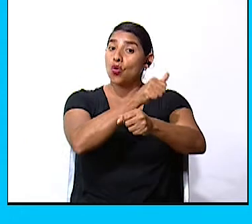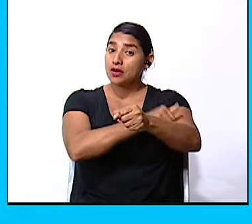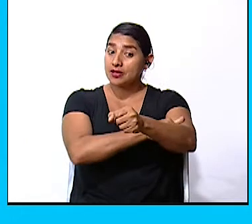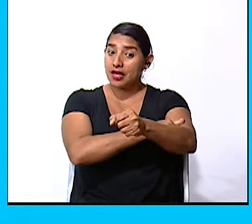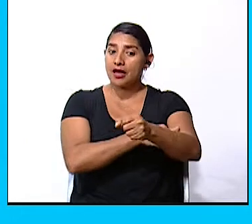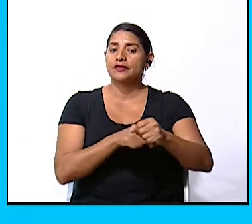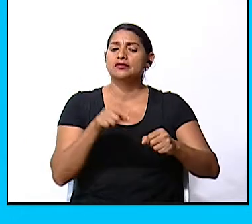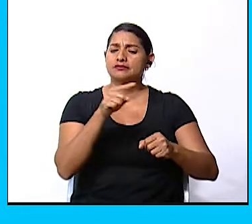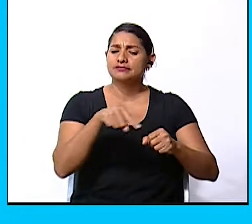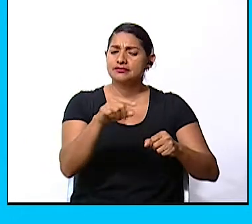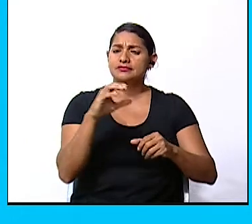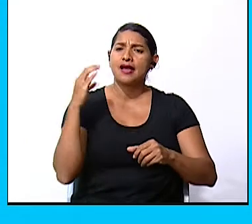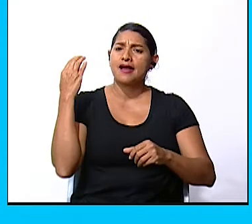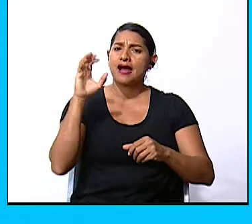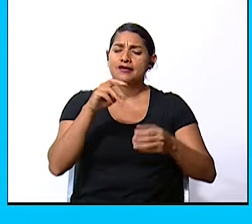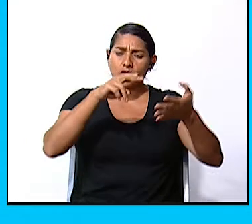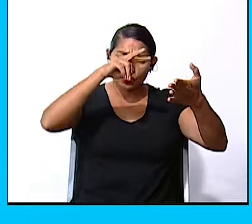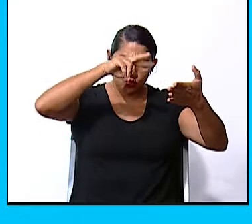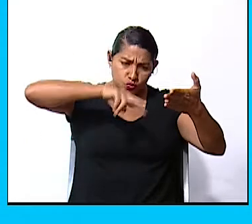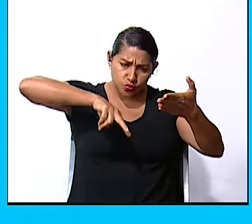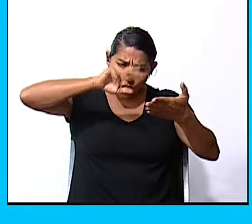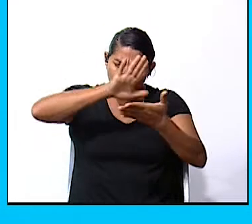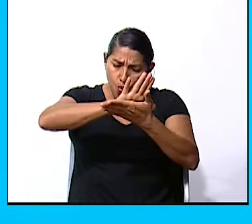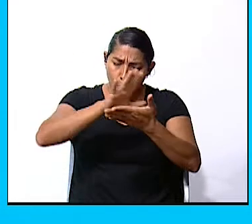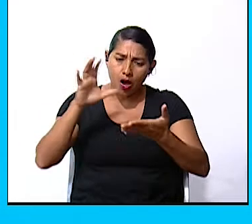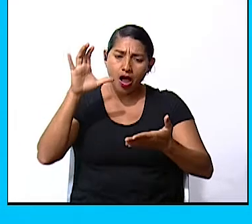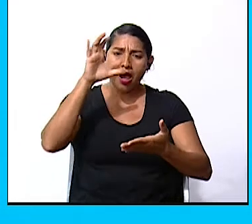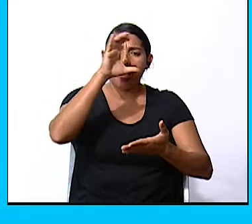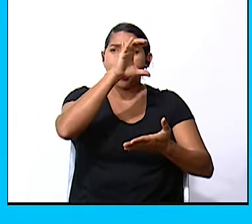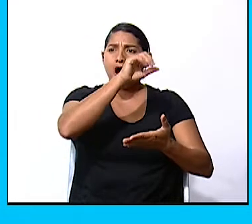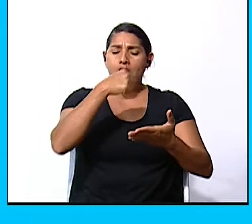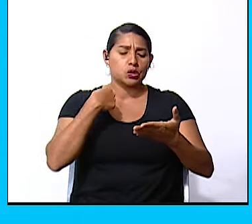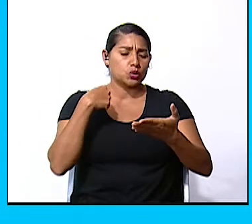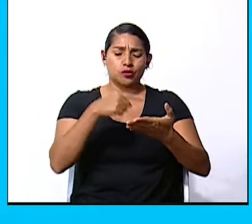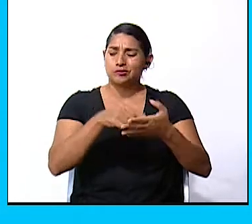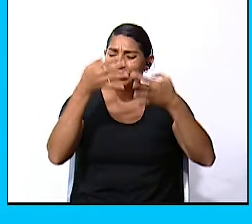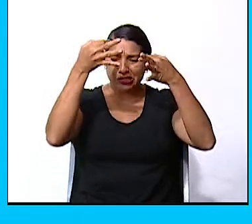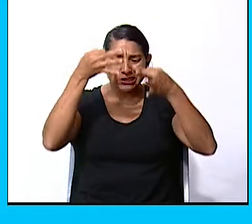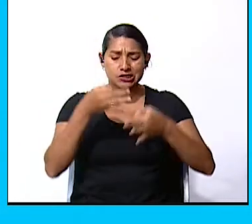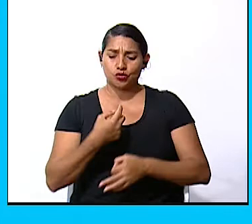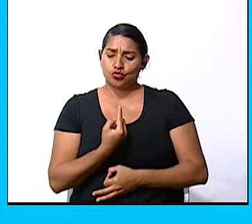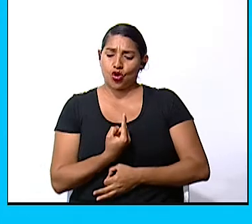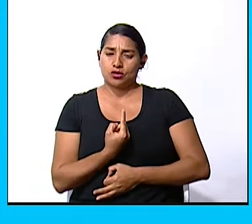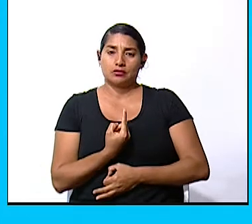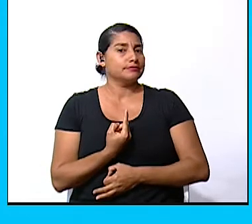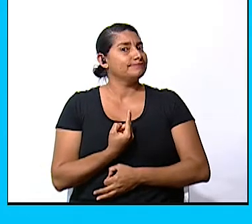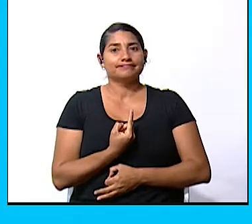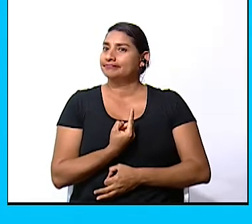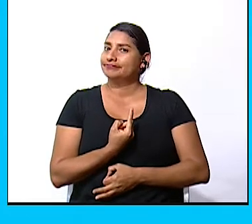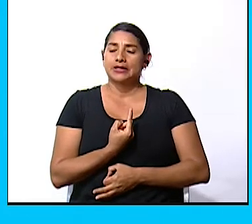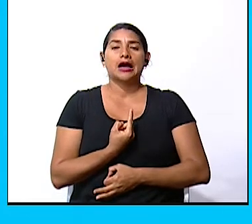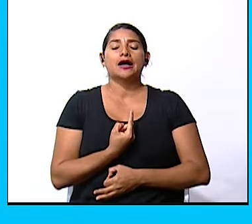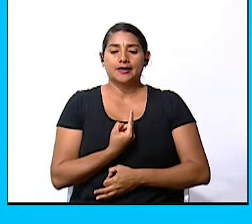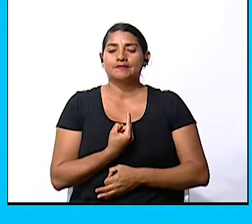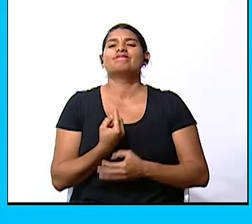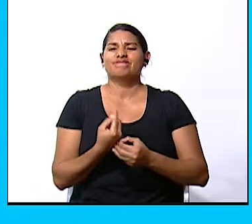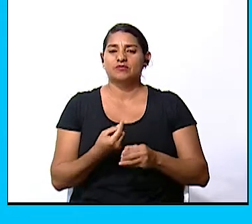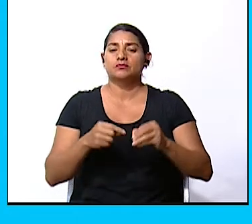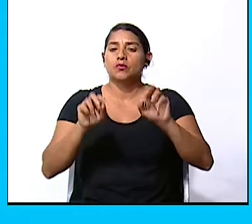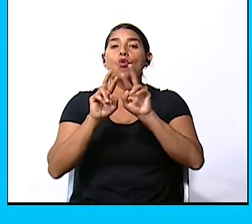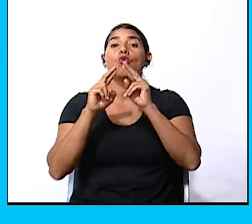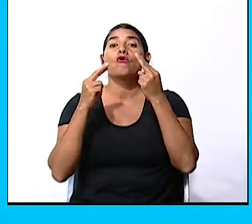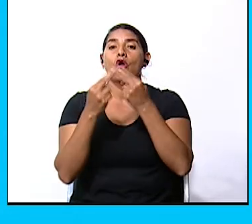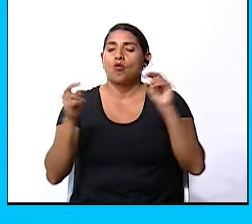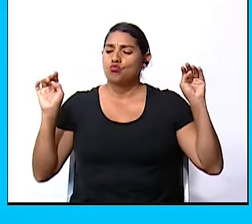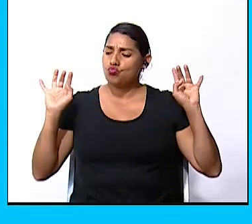de Cartago leen los documentos, se dan cuenta de que ellos no pueden tomar una decisión solitos y por eso deben de hacer una